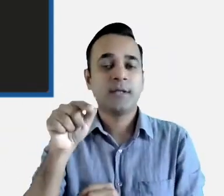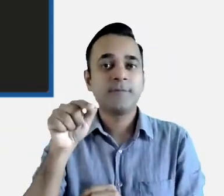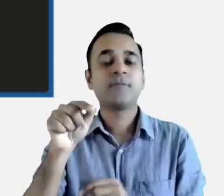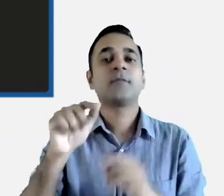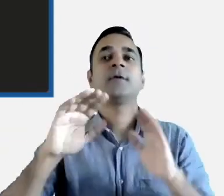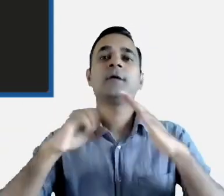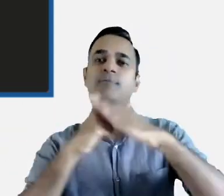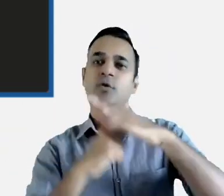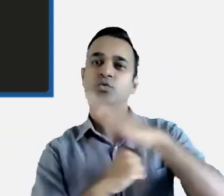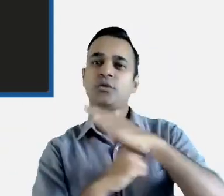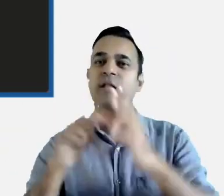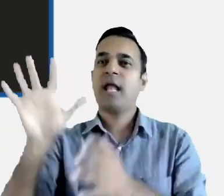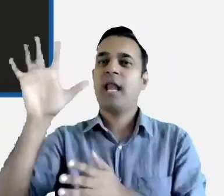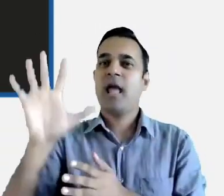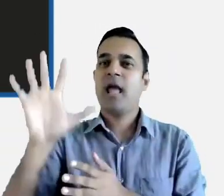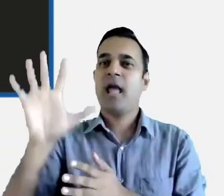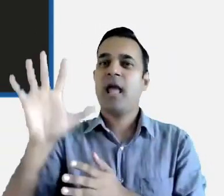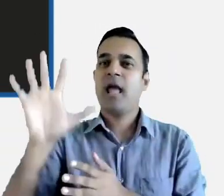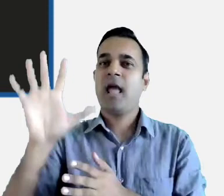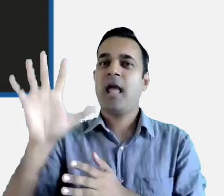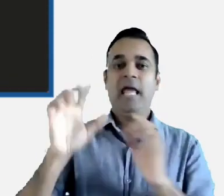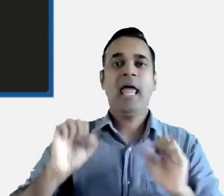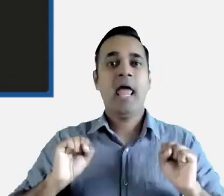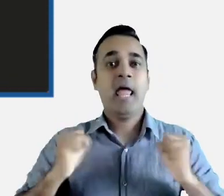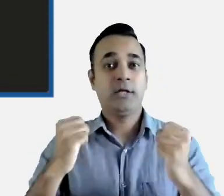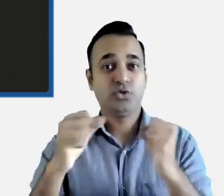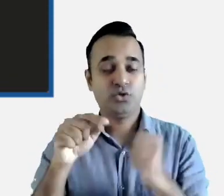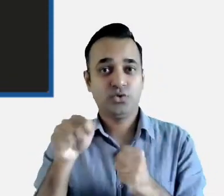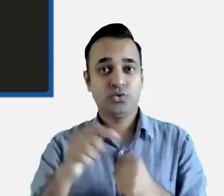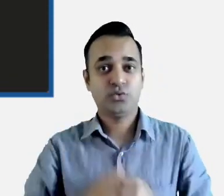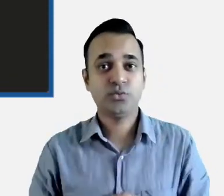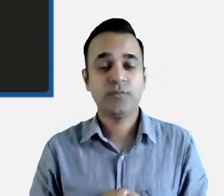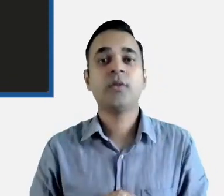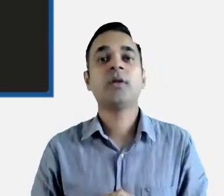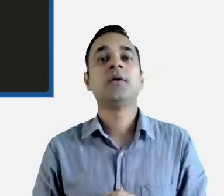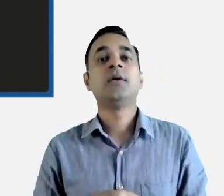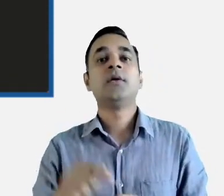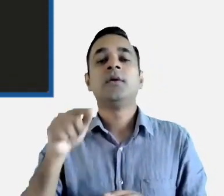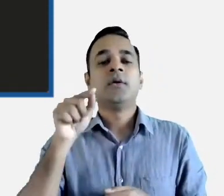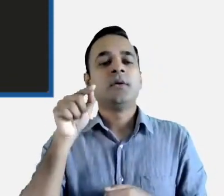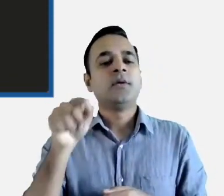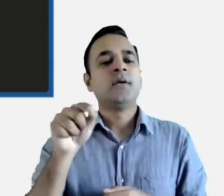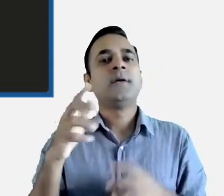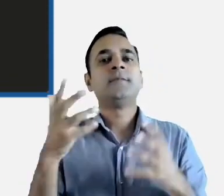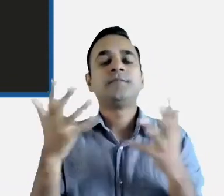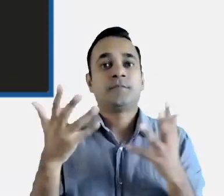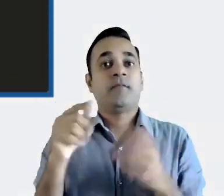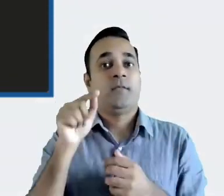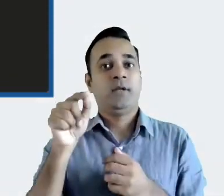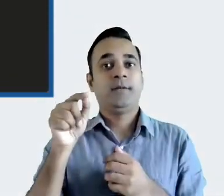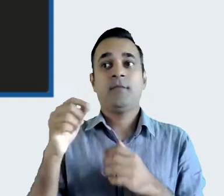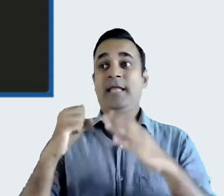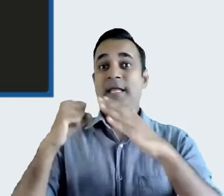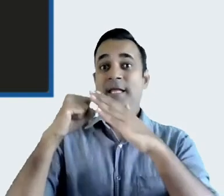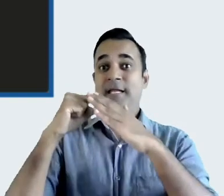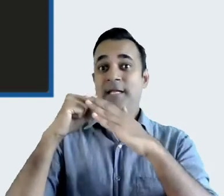que tiene la infraestructura para alcanzar el horizonte de sostenibilidad que define la Agenda 2030,